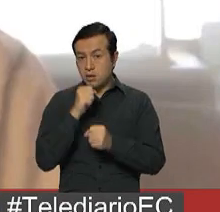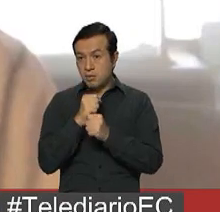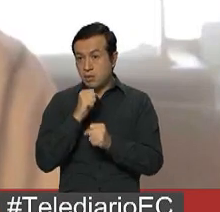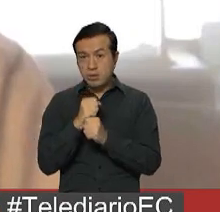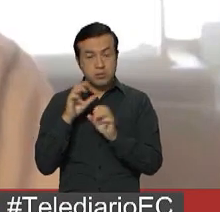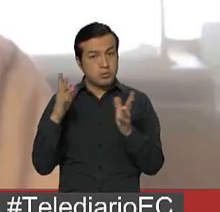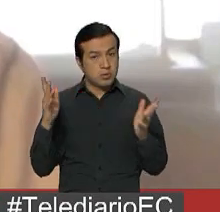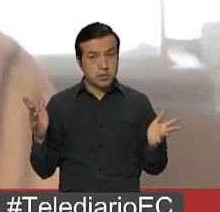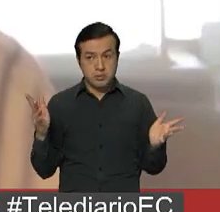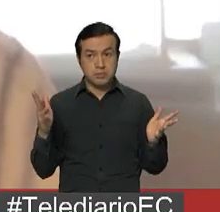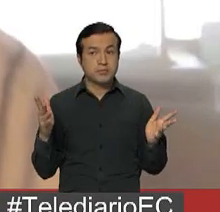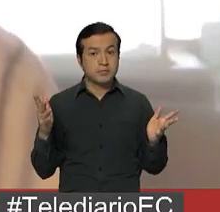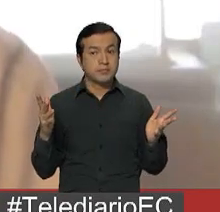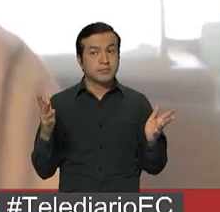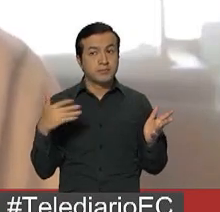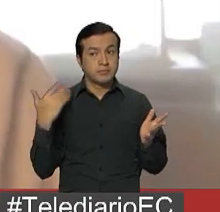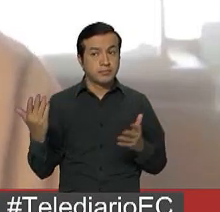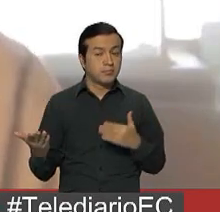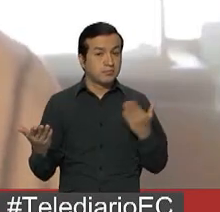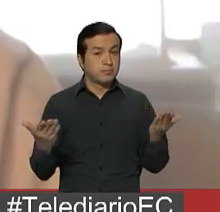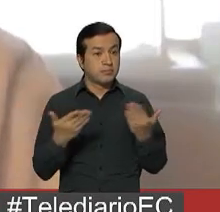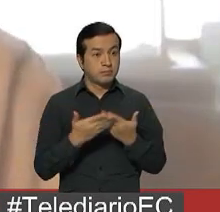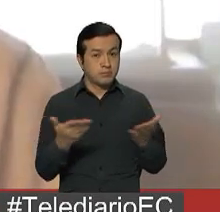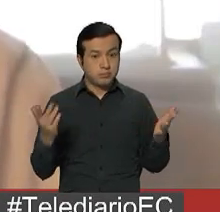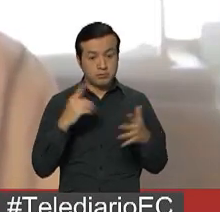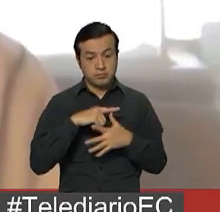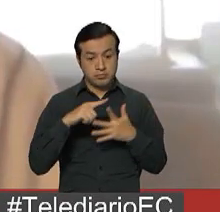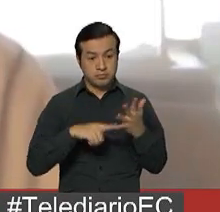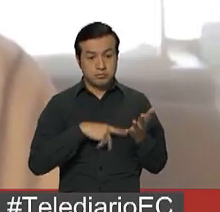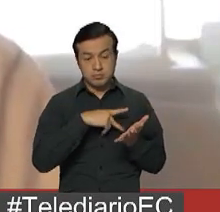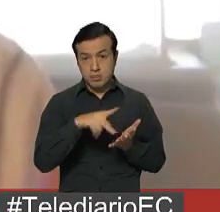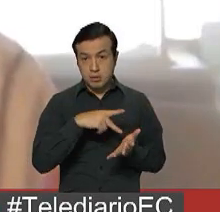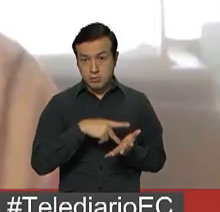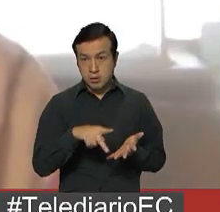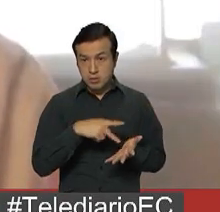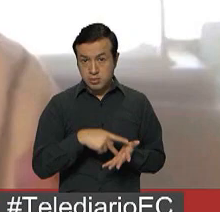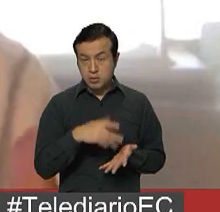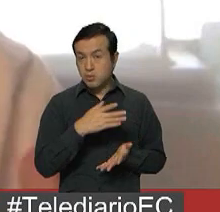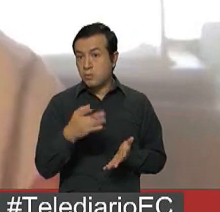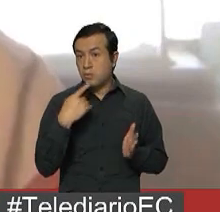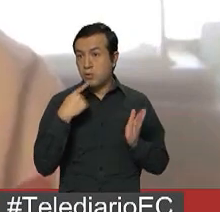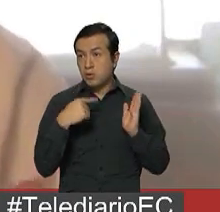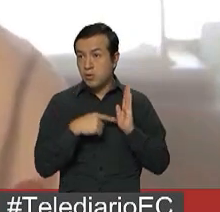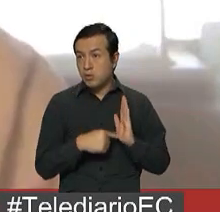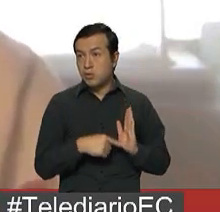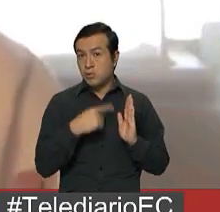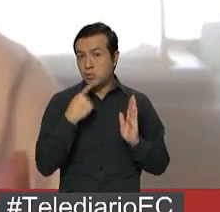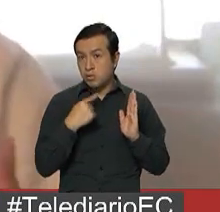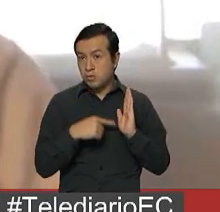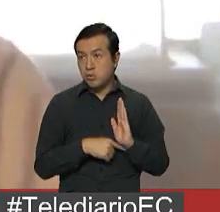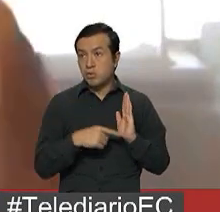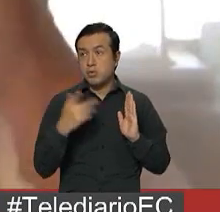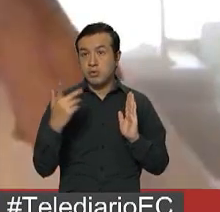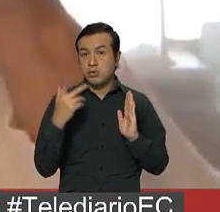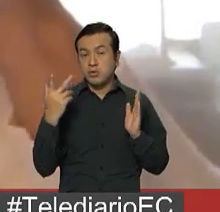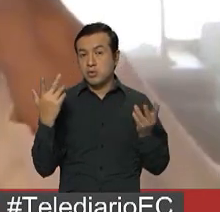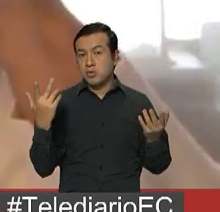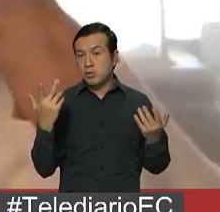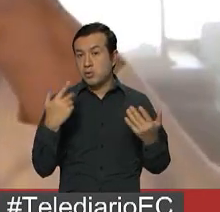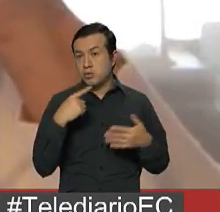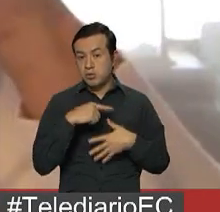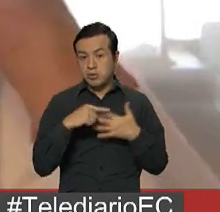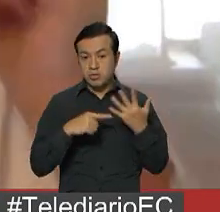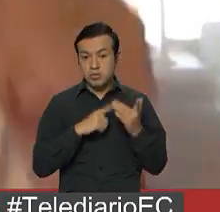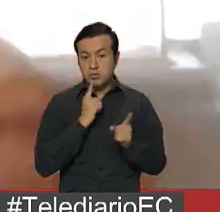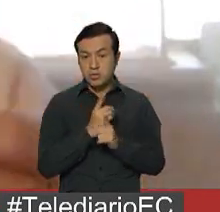empleados que deja de hacer una serie de pagos que tienen que ver como por ejemplo con un no sé con seguros o tiene que